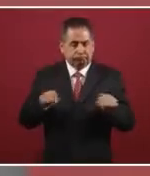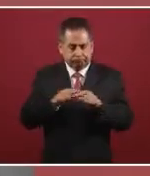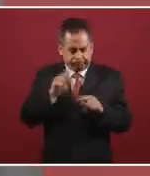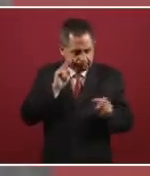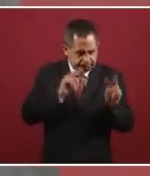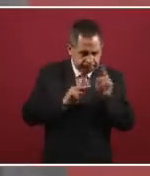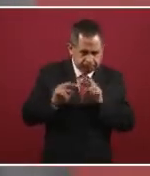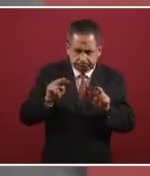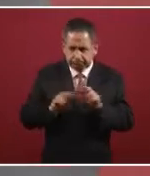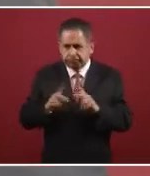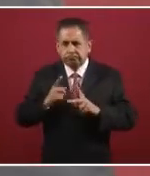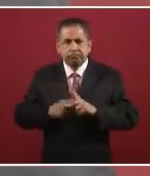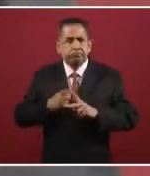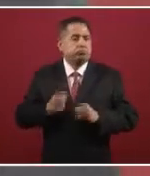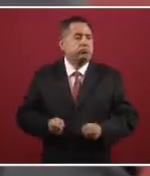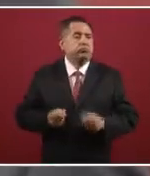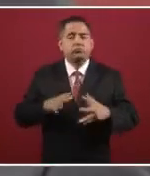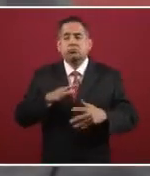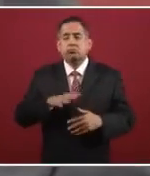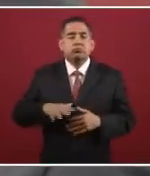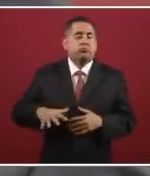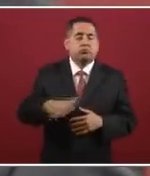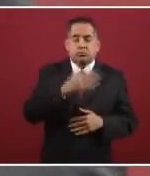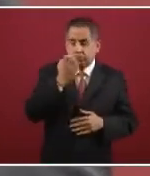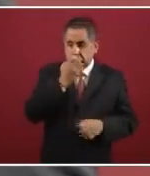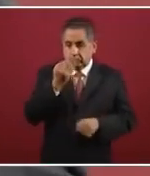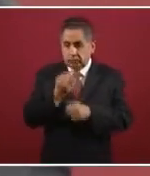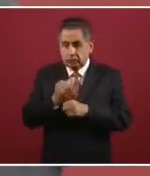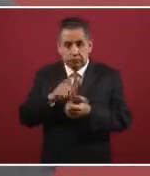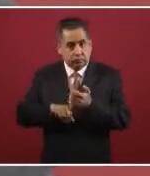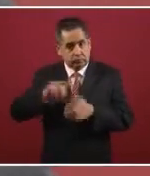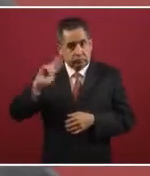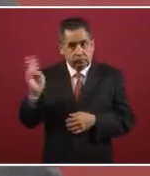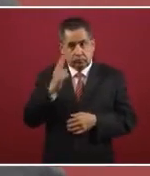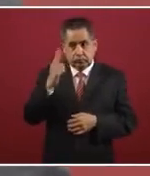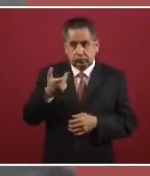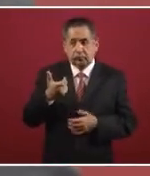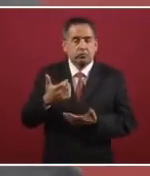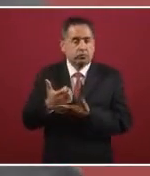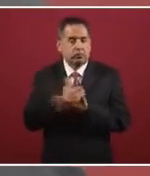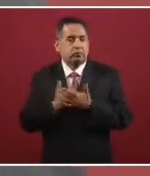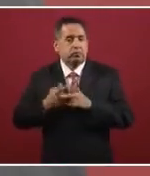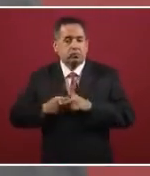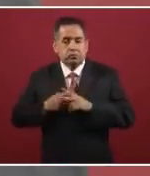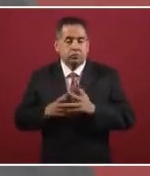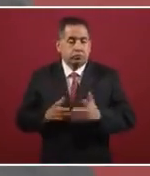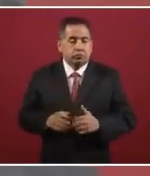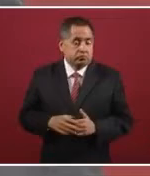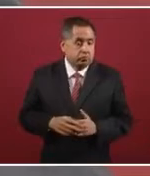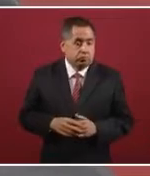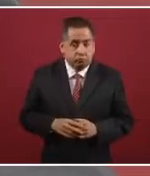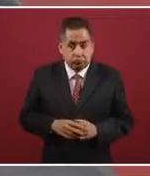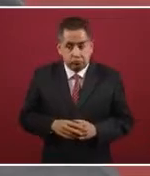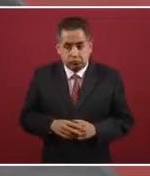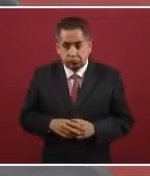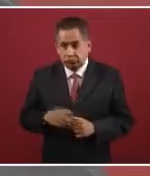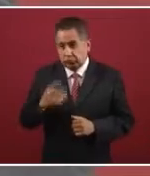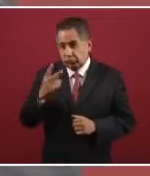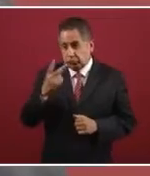sobre el nivel económico de los estudiantes de la UNAM, que son